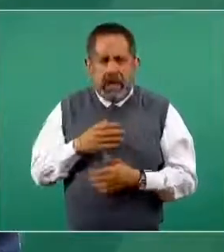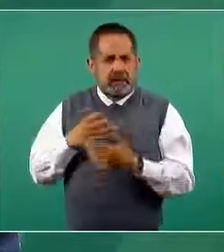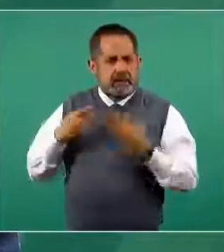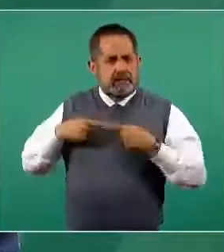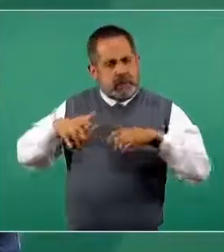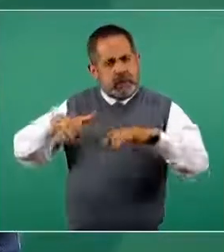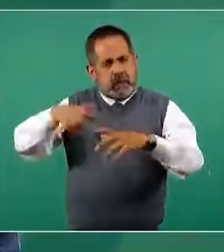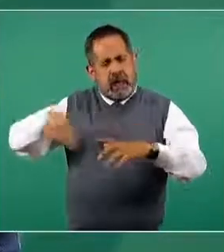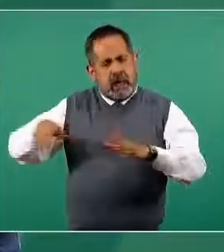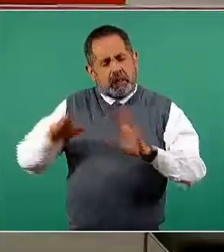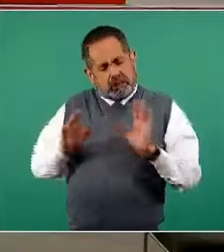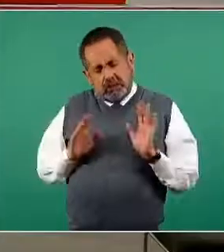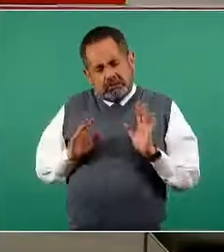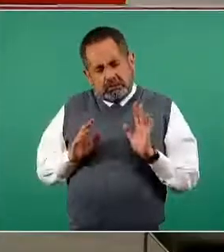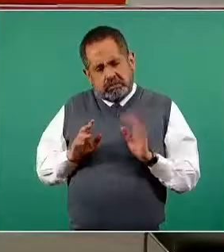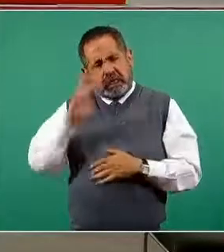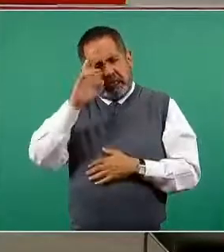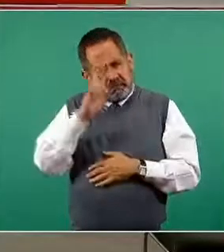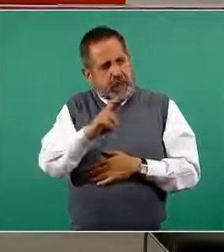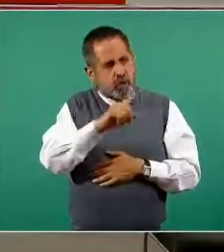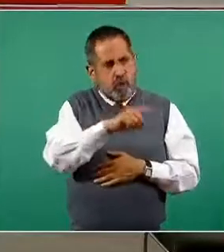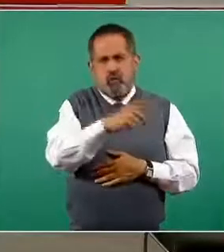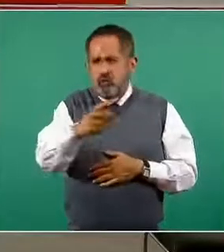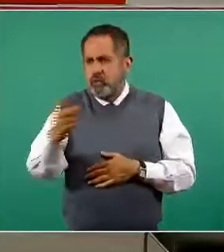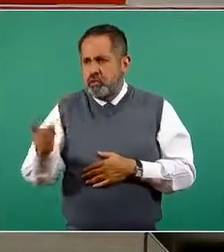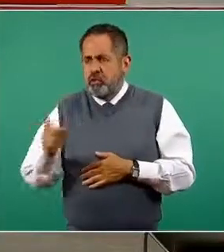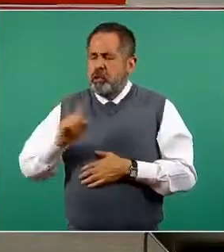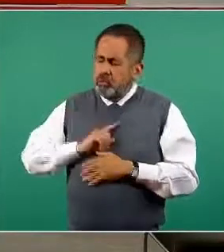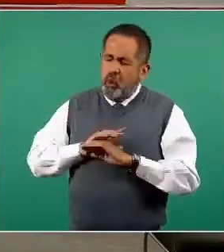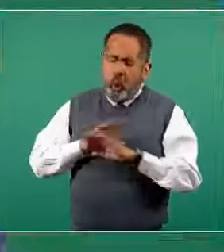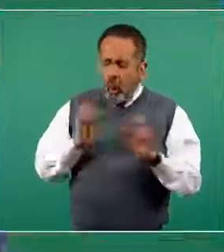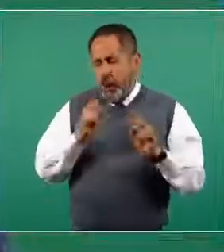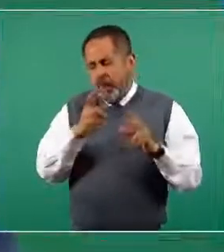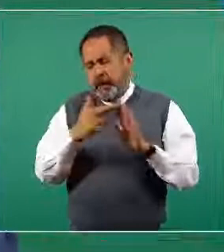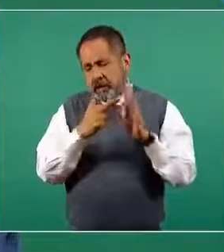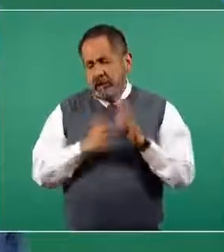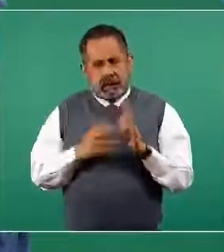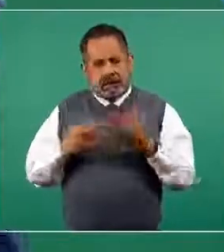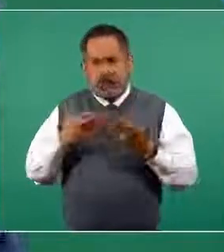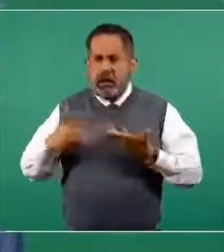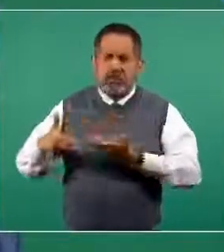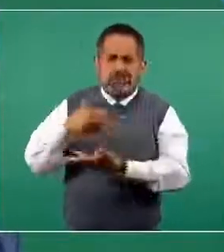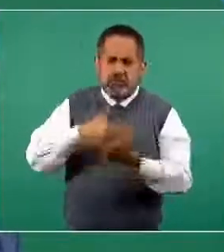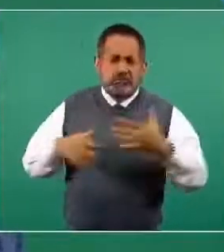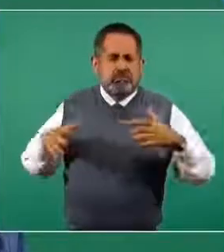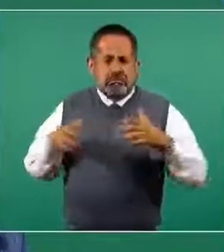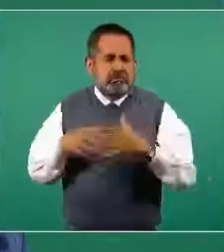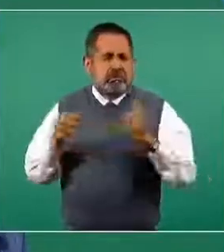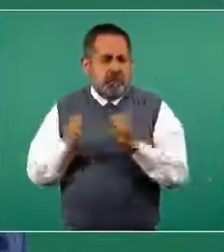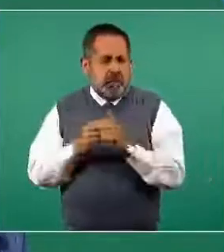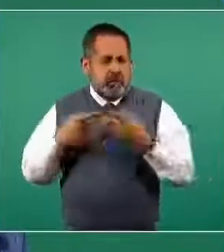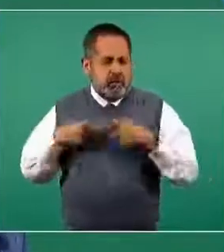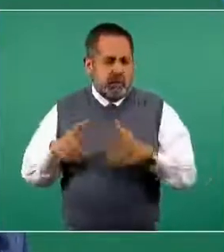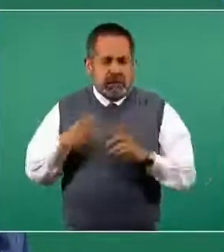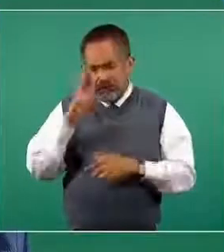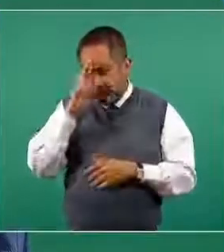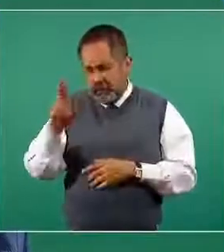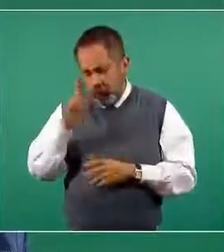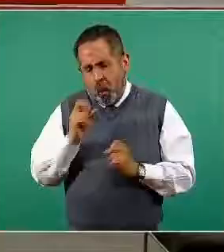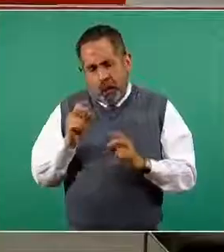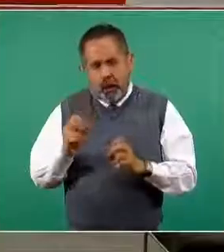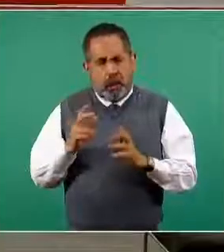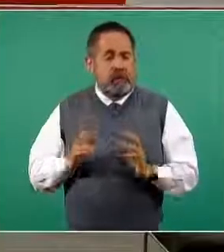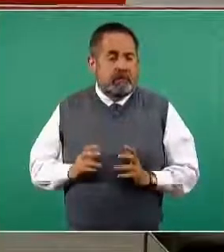que son respetuosas no solamente de las reglas generales, sino de la convivencia con el resto de la sociedad,